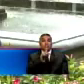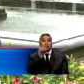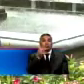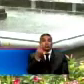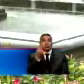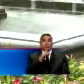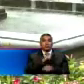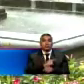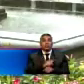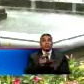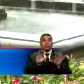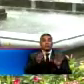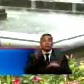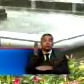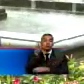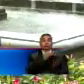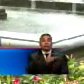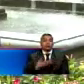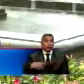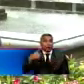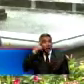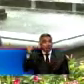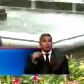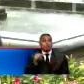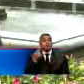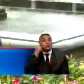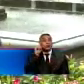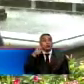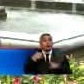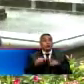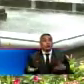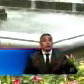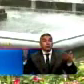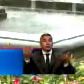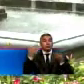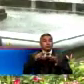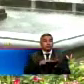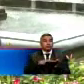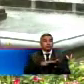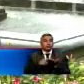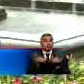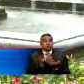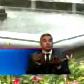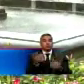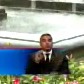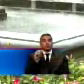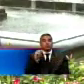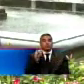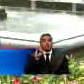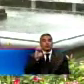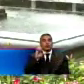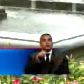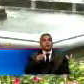Horas con 12 minutos. Esta fue la intervención del presidente Guillermo Lasso previo a la instalación de esta reunión, de esta segunda reunión con la CONAIE y las